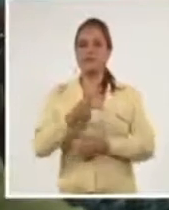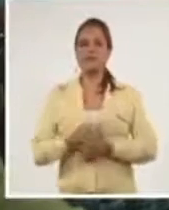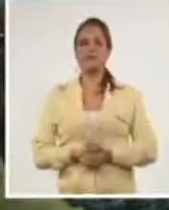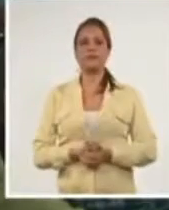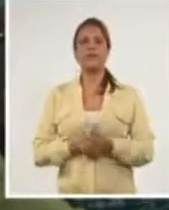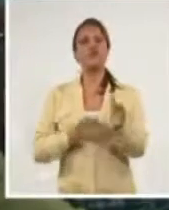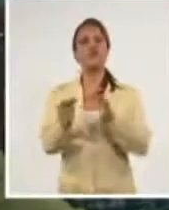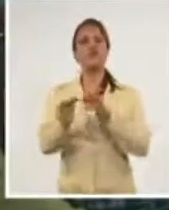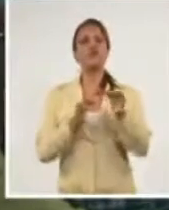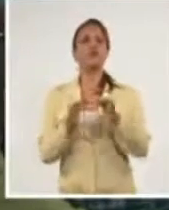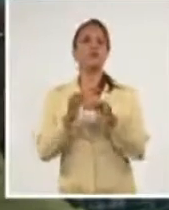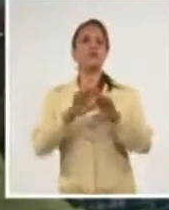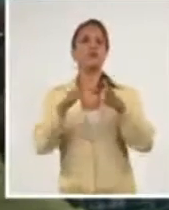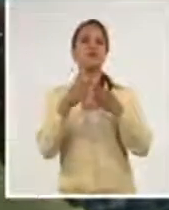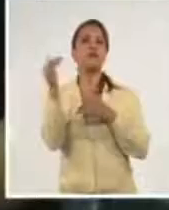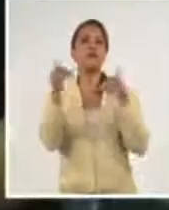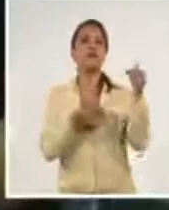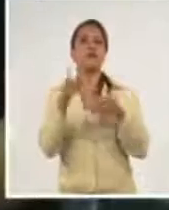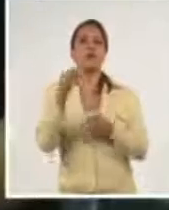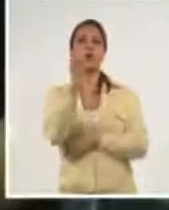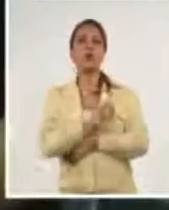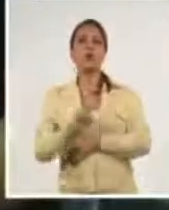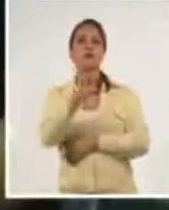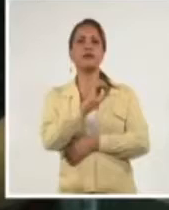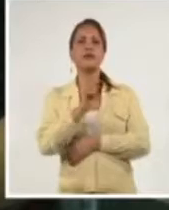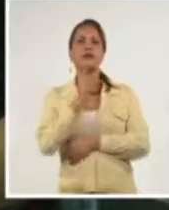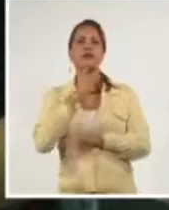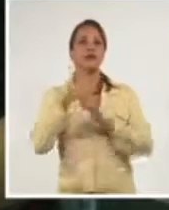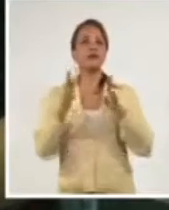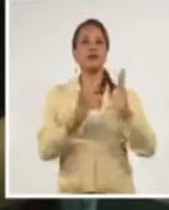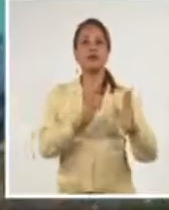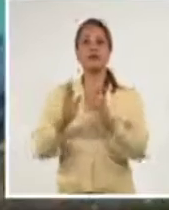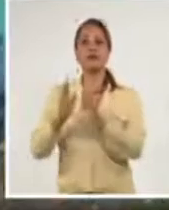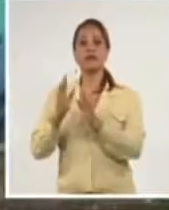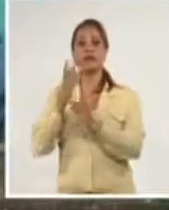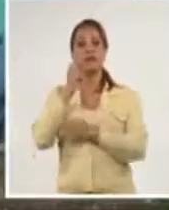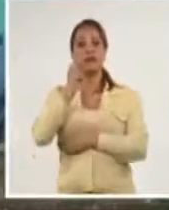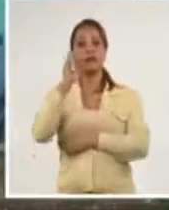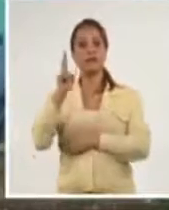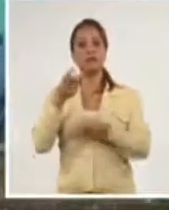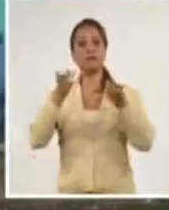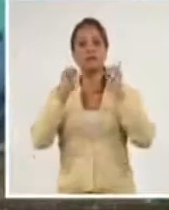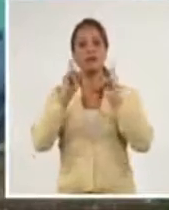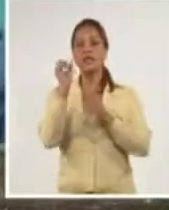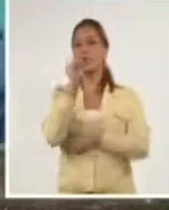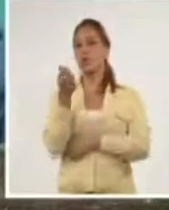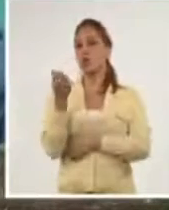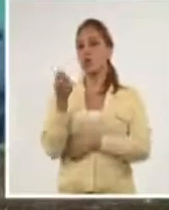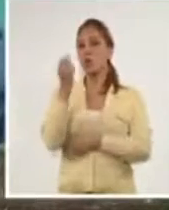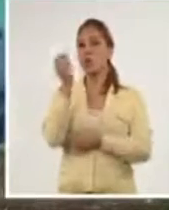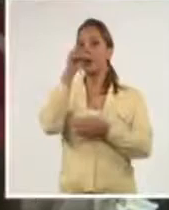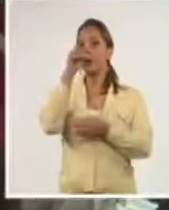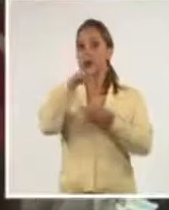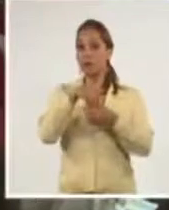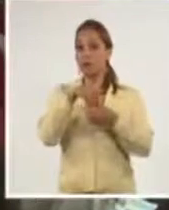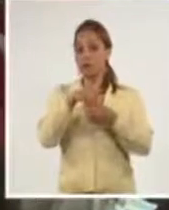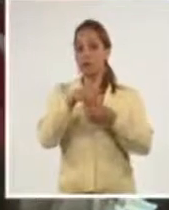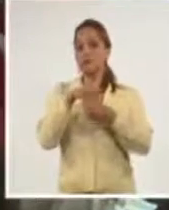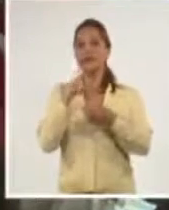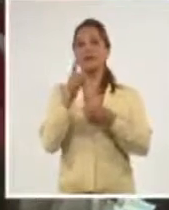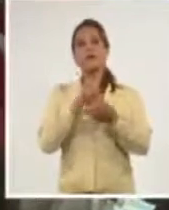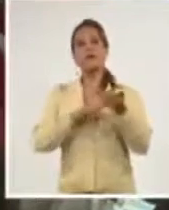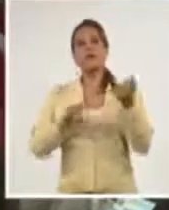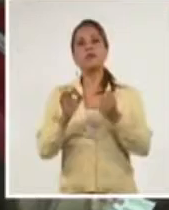El funcionamiento y la presencia de la organización en todas las esferas de la vida política y económica del territorio fue el centro del debate